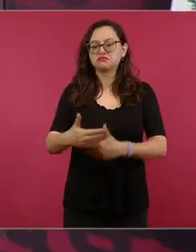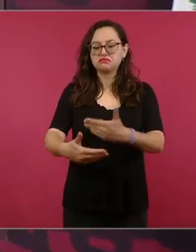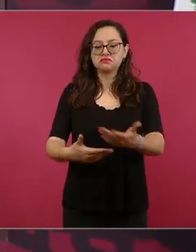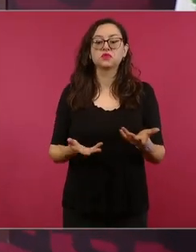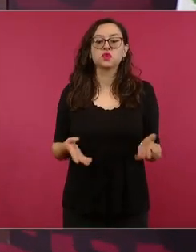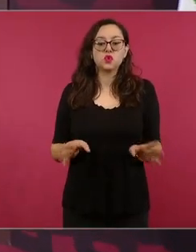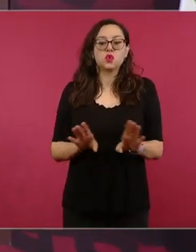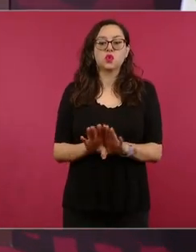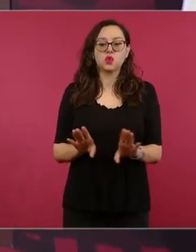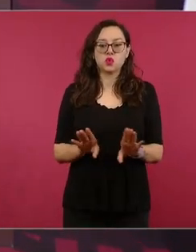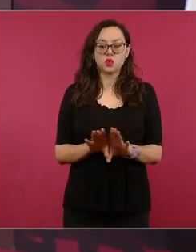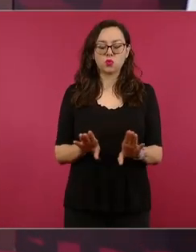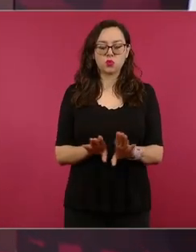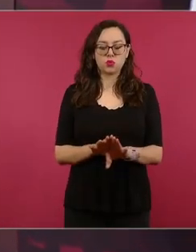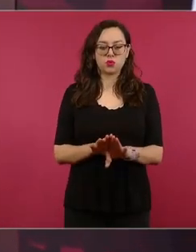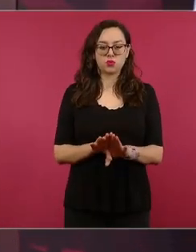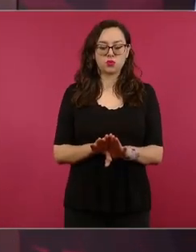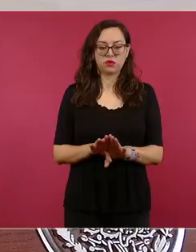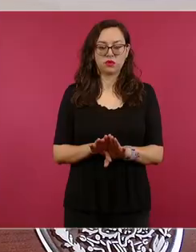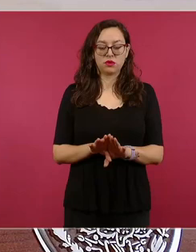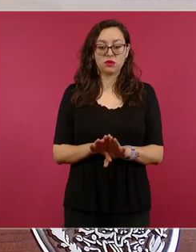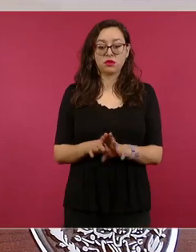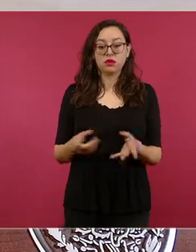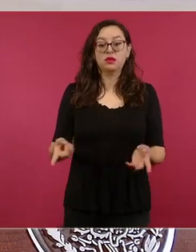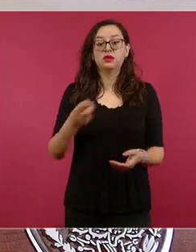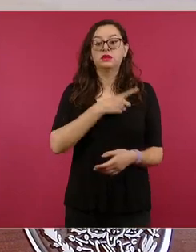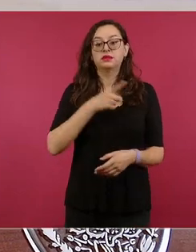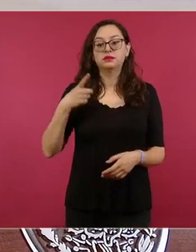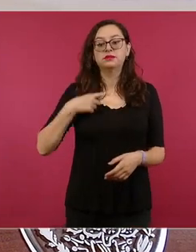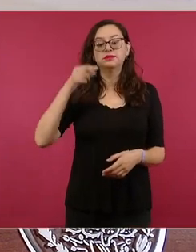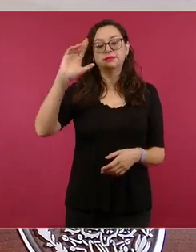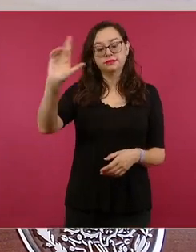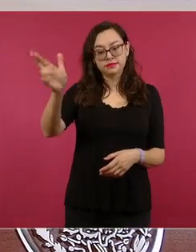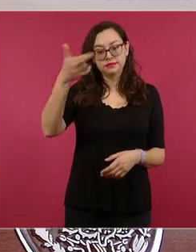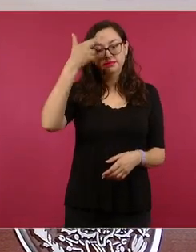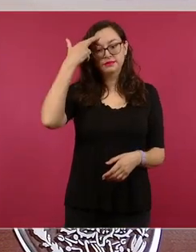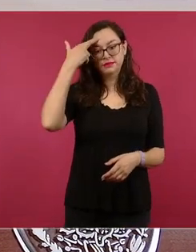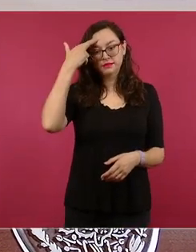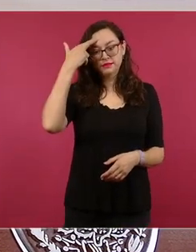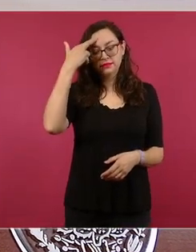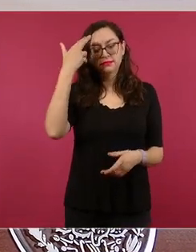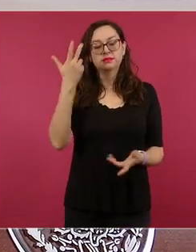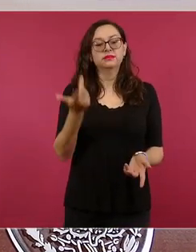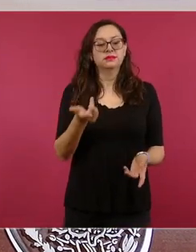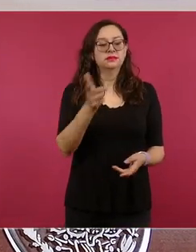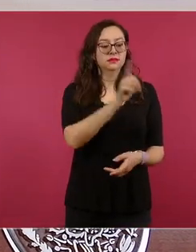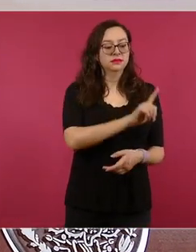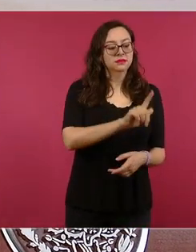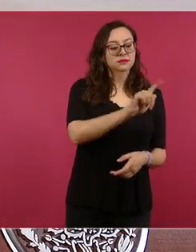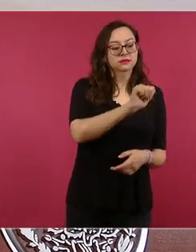recordarles que todos los días, de lunes a viernes,